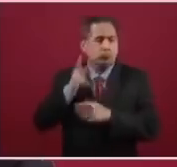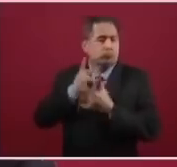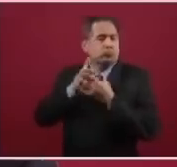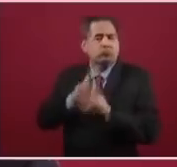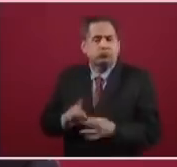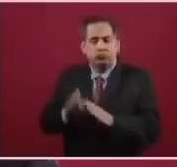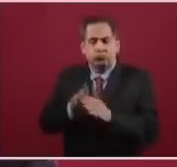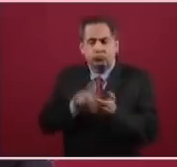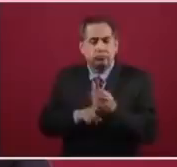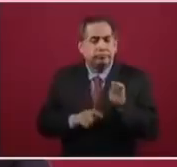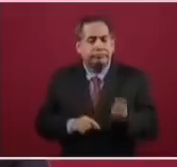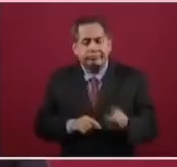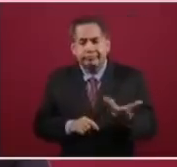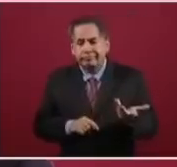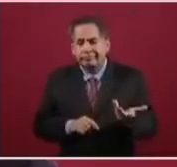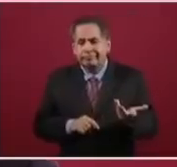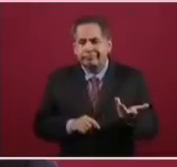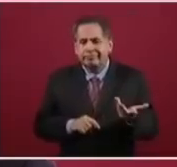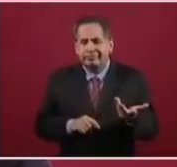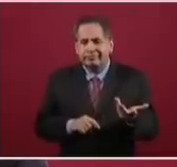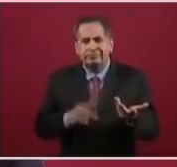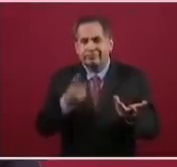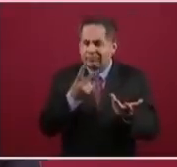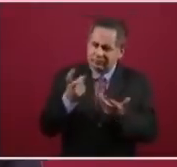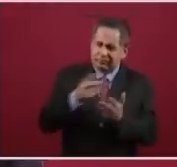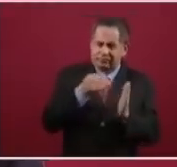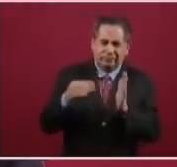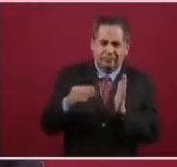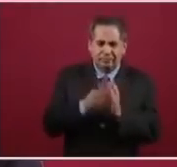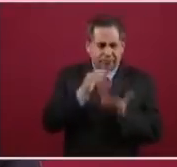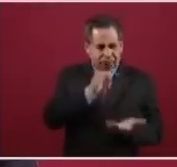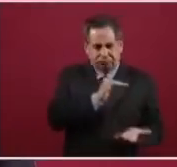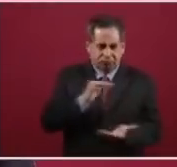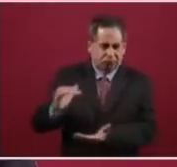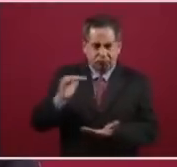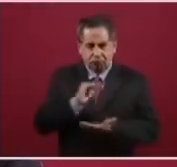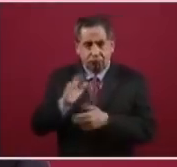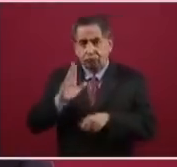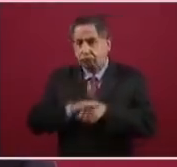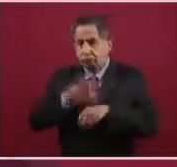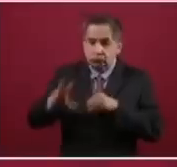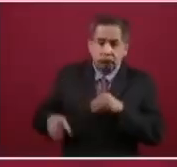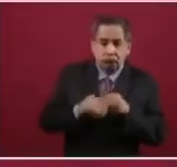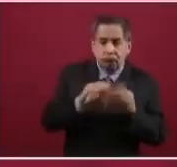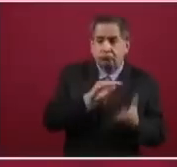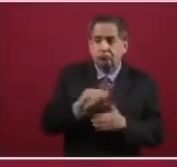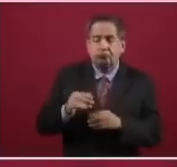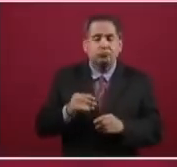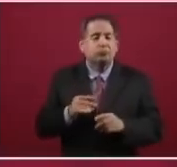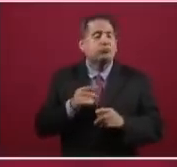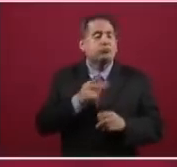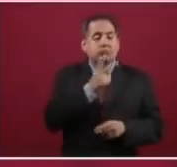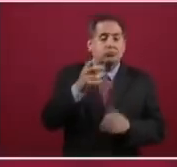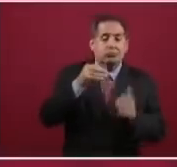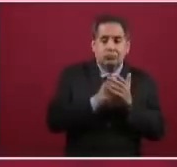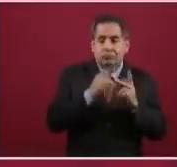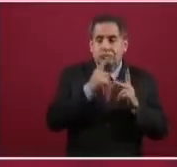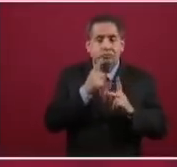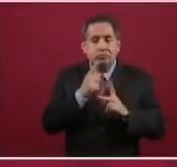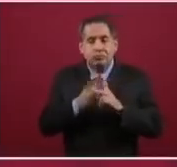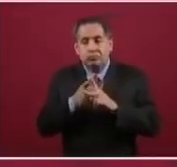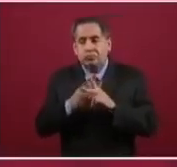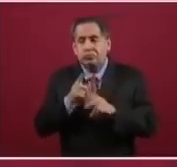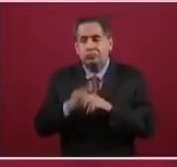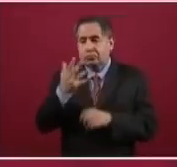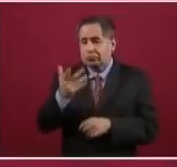hay más de nunca casi 200 mil barriles adicionales nada más multiplica 200.000 por alrededor de